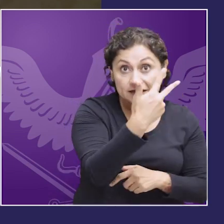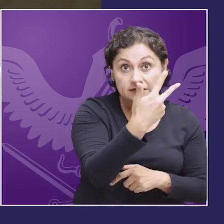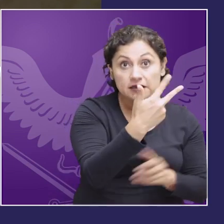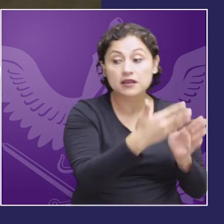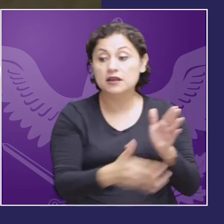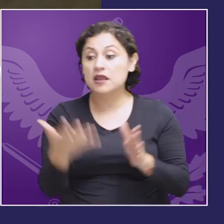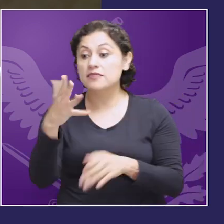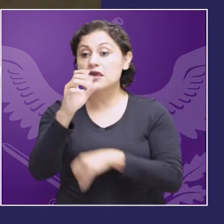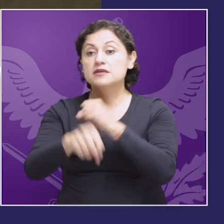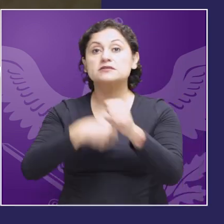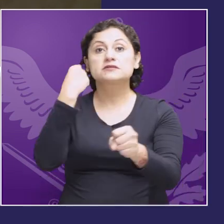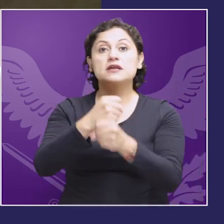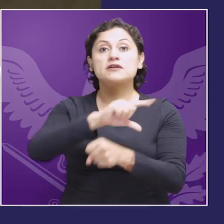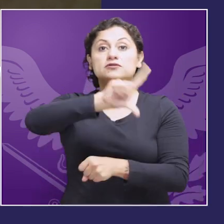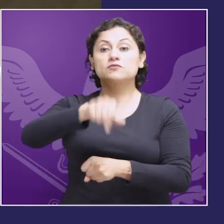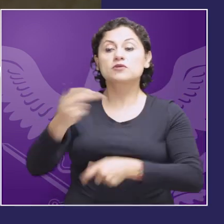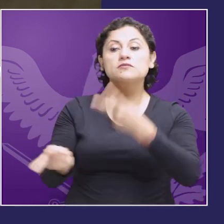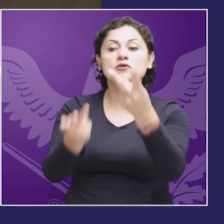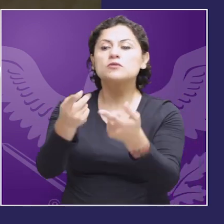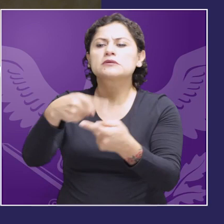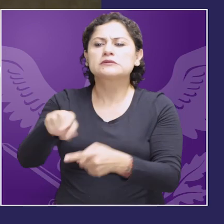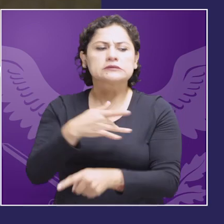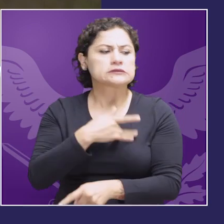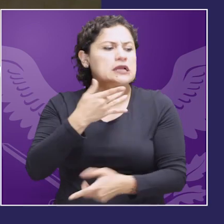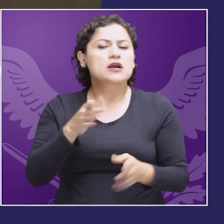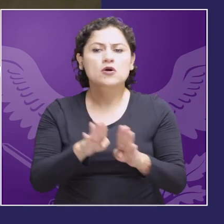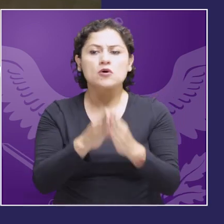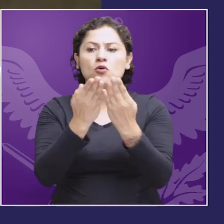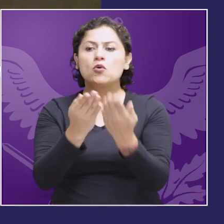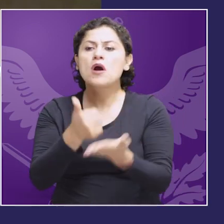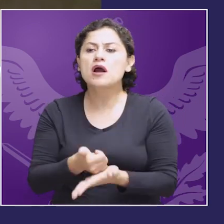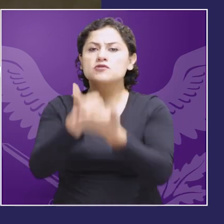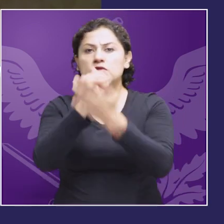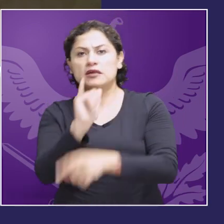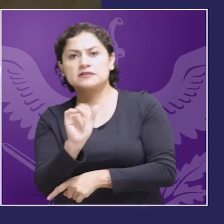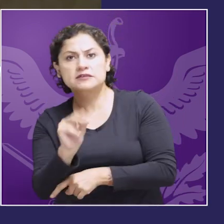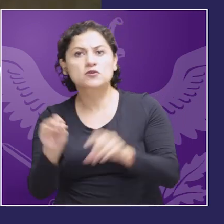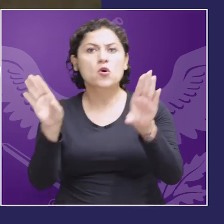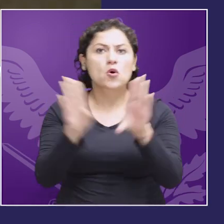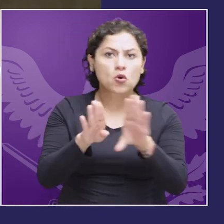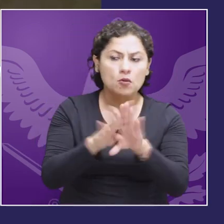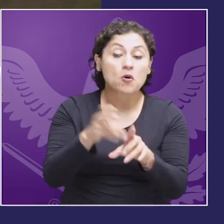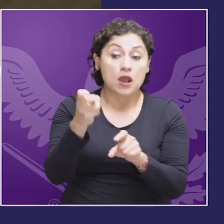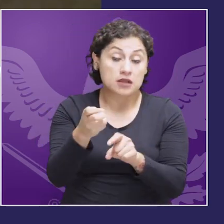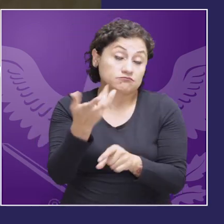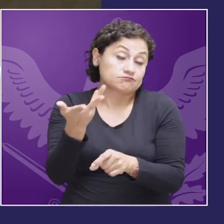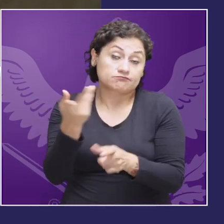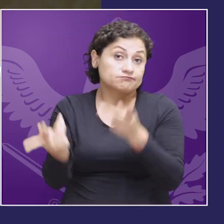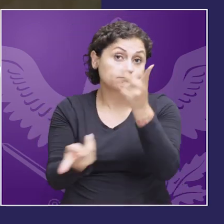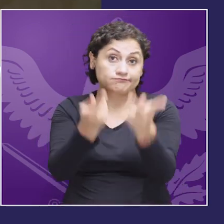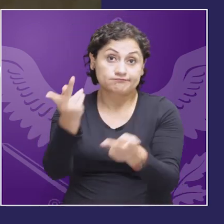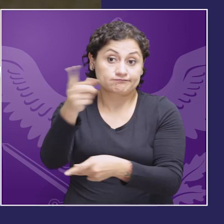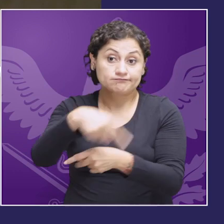herramientas, y fue a través de ese proceso consultivo y de ese diálogo que se emitió el nuevo protocolo con un sentido muchísimo